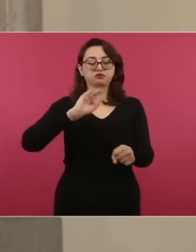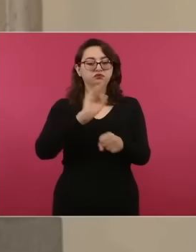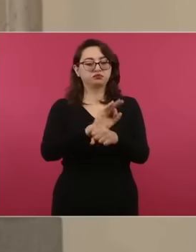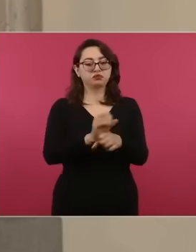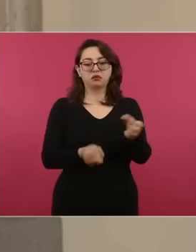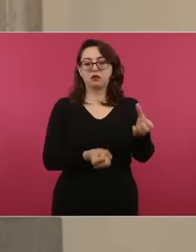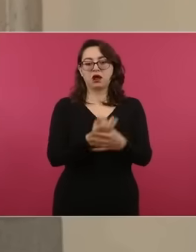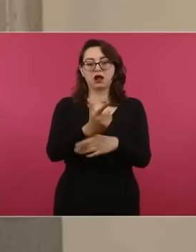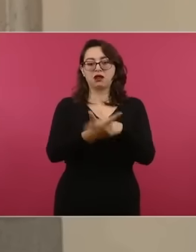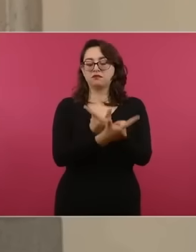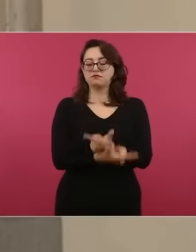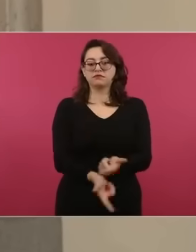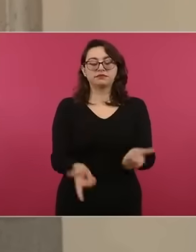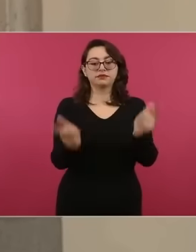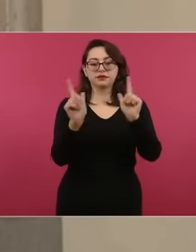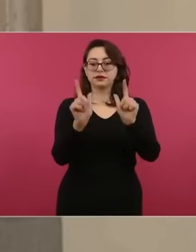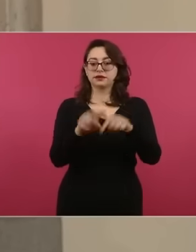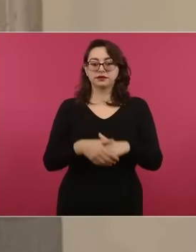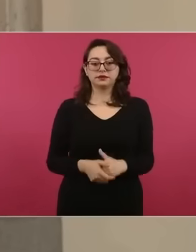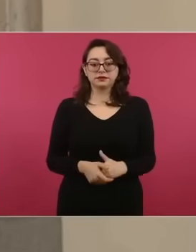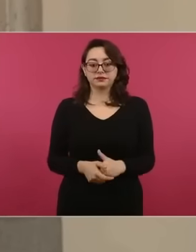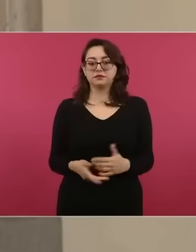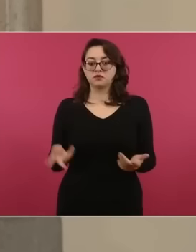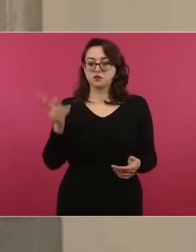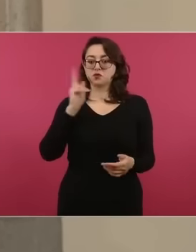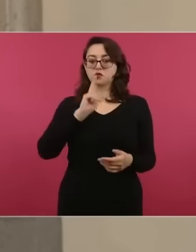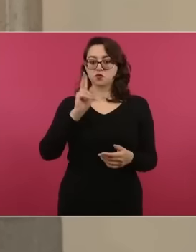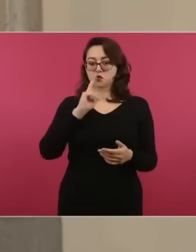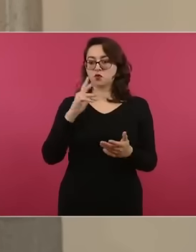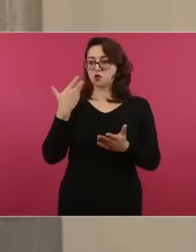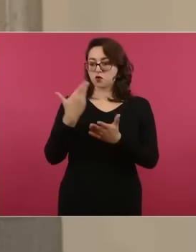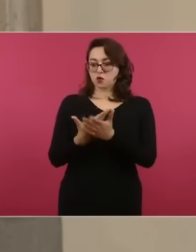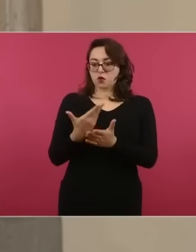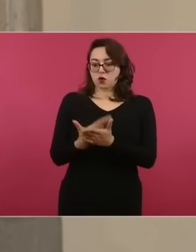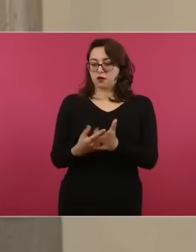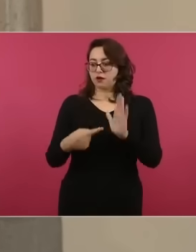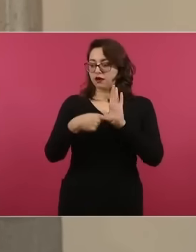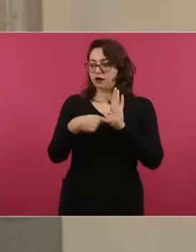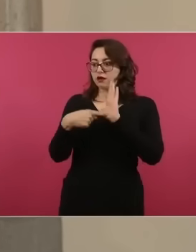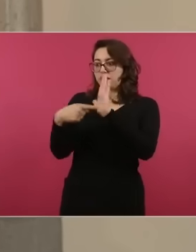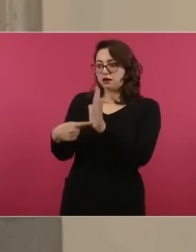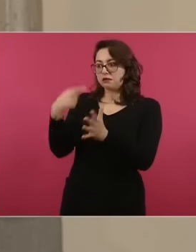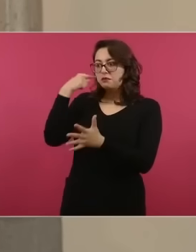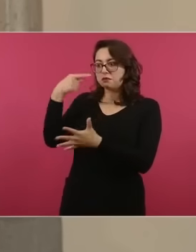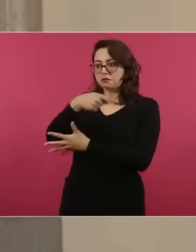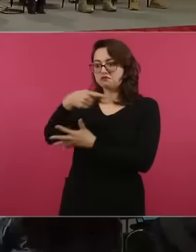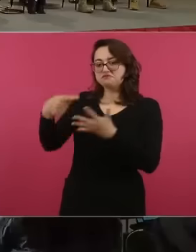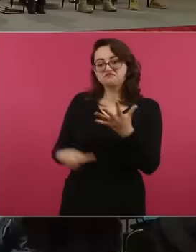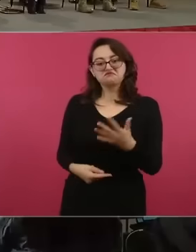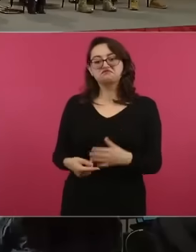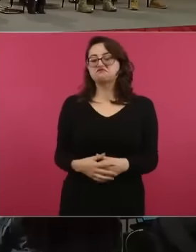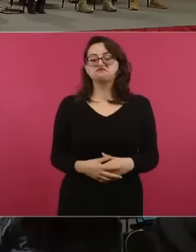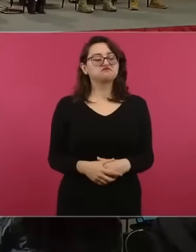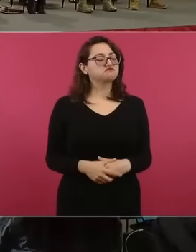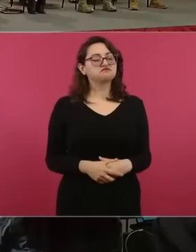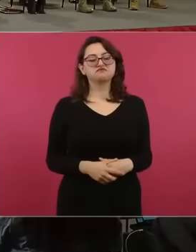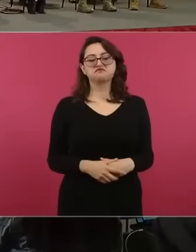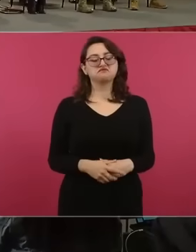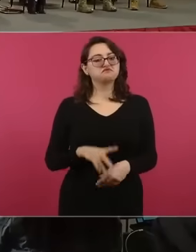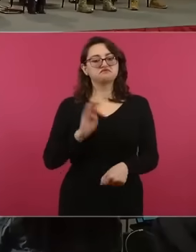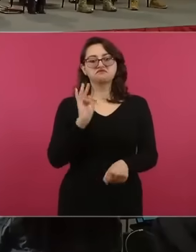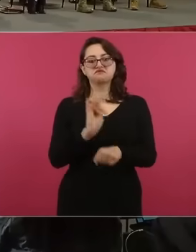dejar en libertad a los detenidos aun cuando se tienen suficientes datos suficientes para una prisión justificada